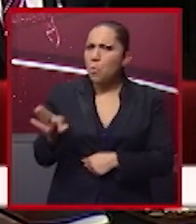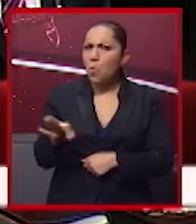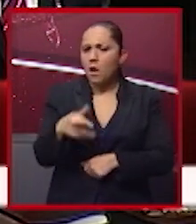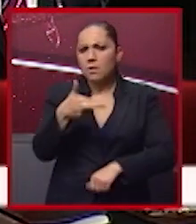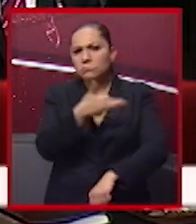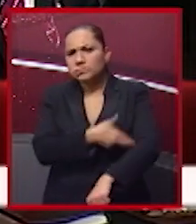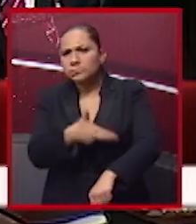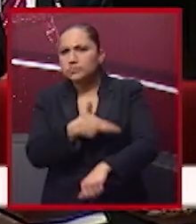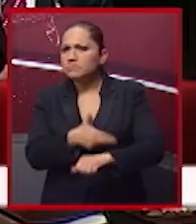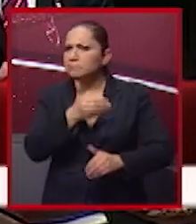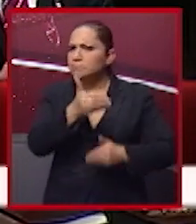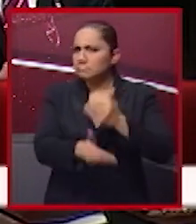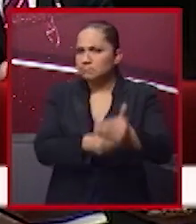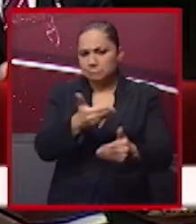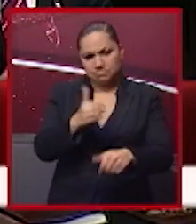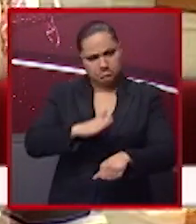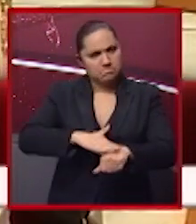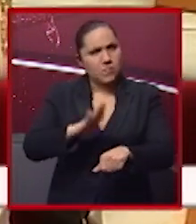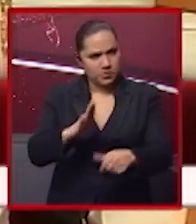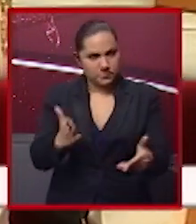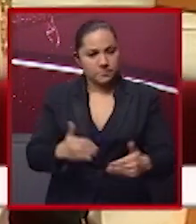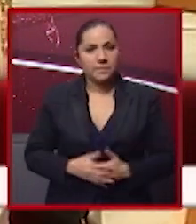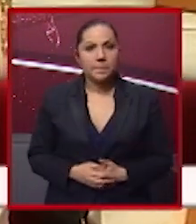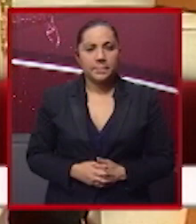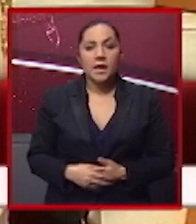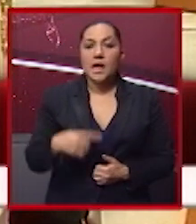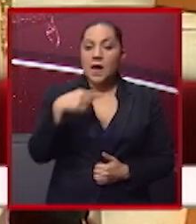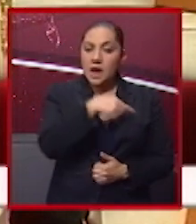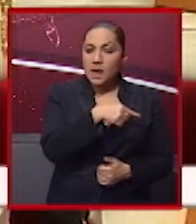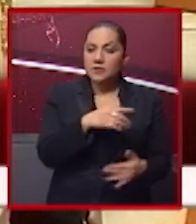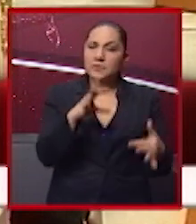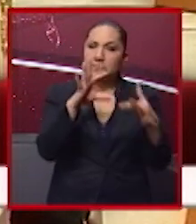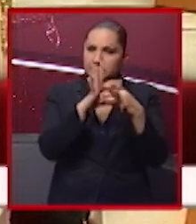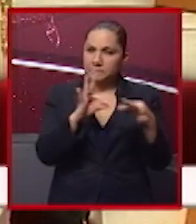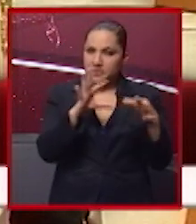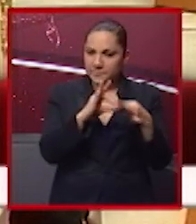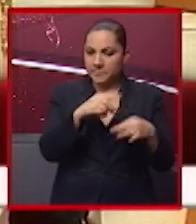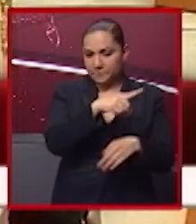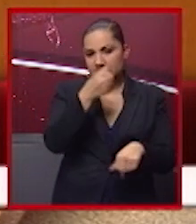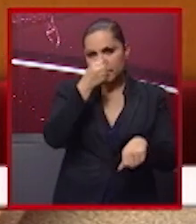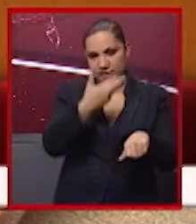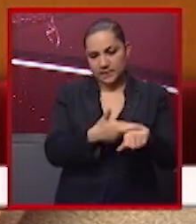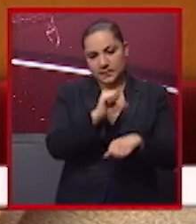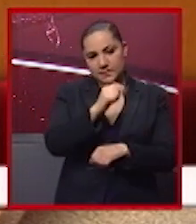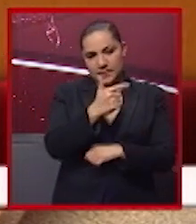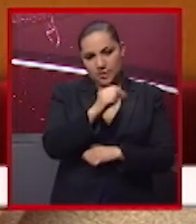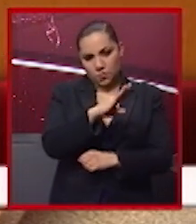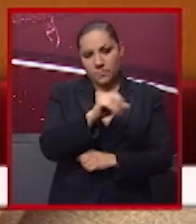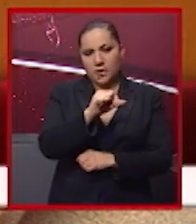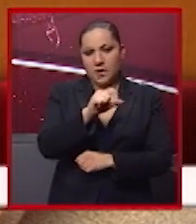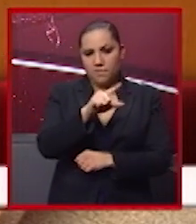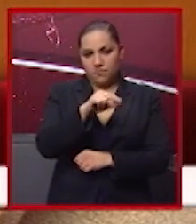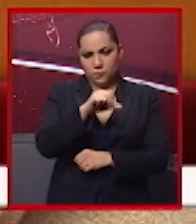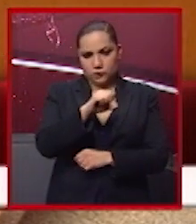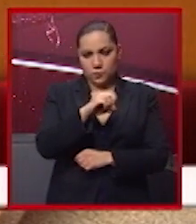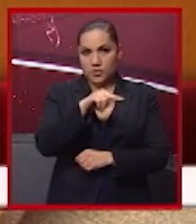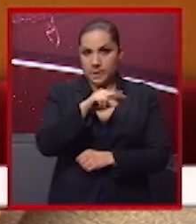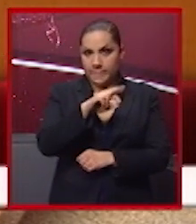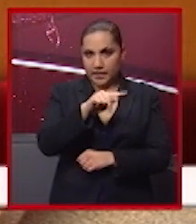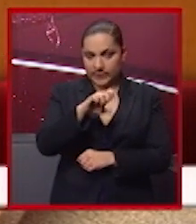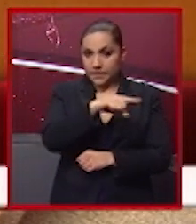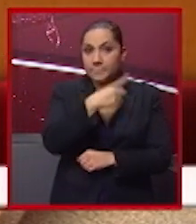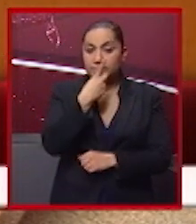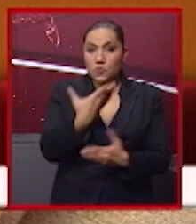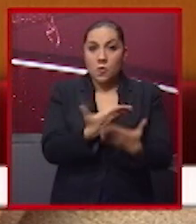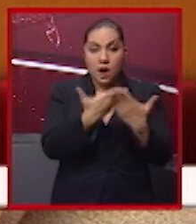haya lugar. Bueno, y en su exposición, el secretario de Gobernación, Alfonso Navarrete, destacó que los comicios de este año, en que se